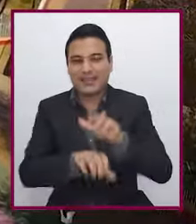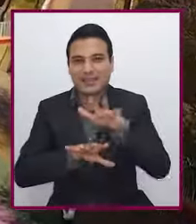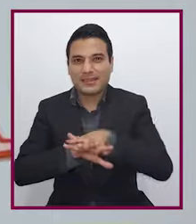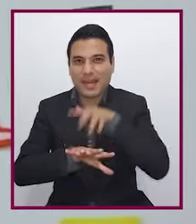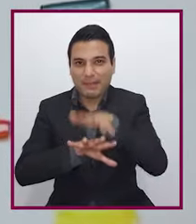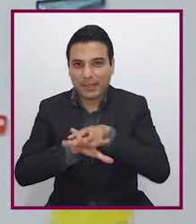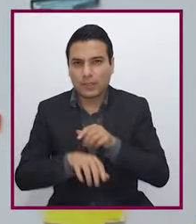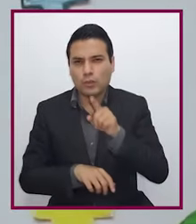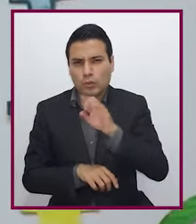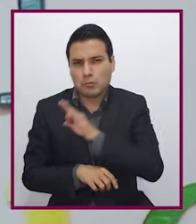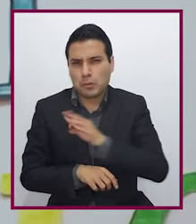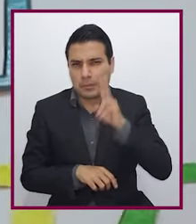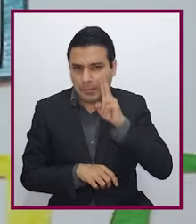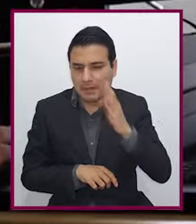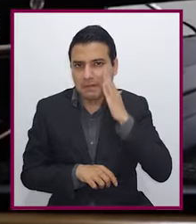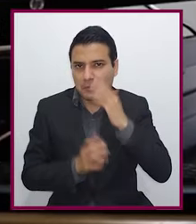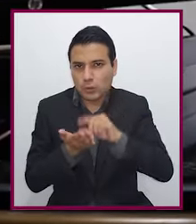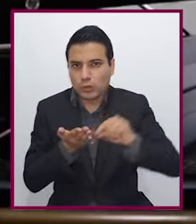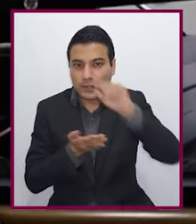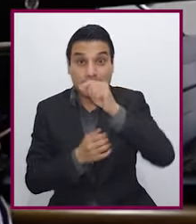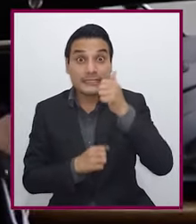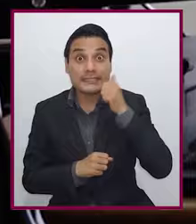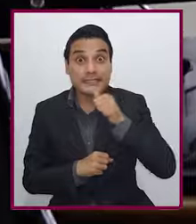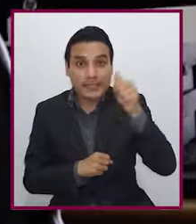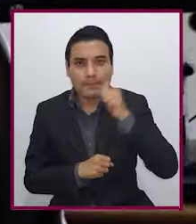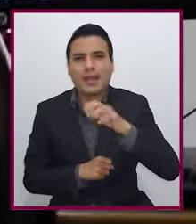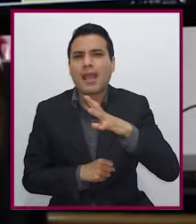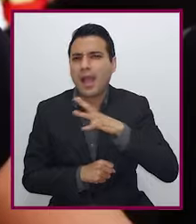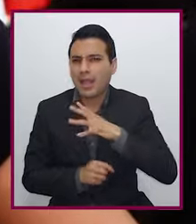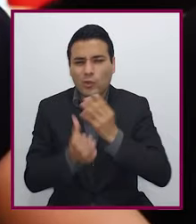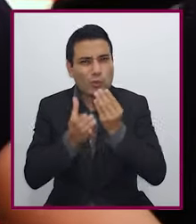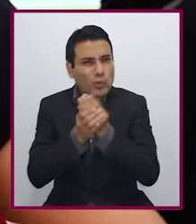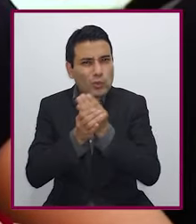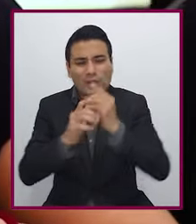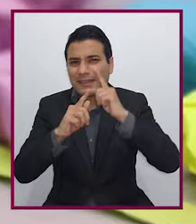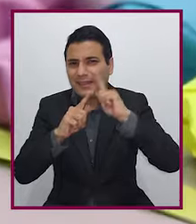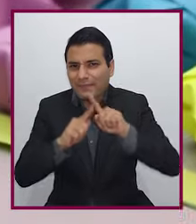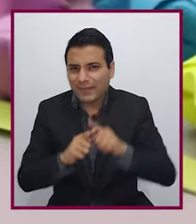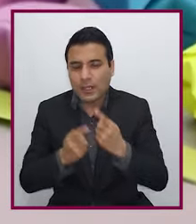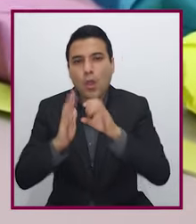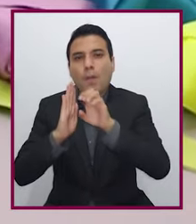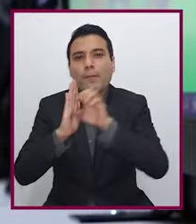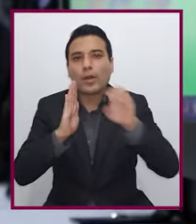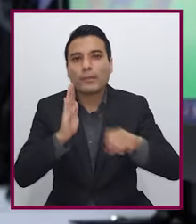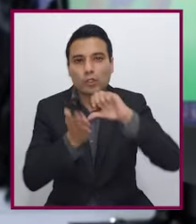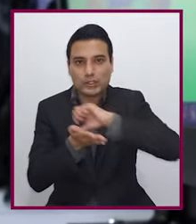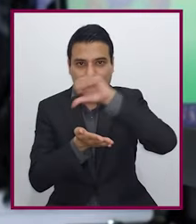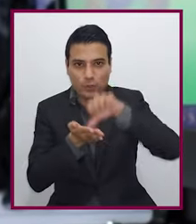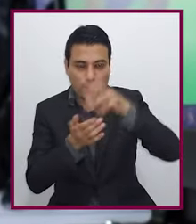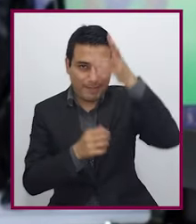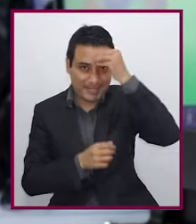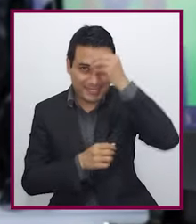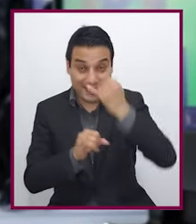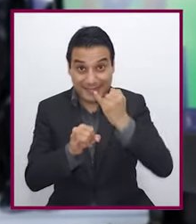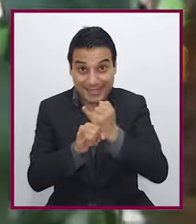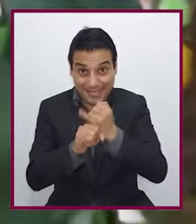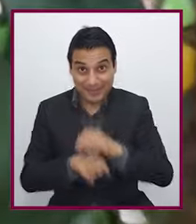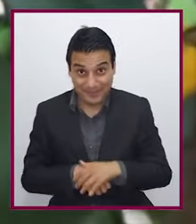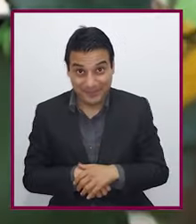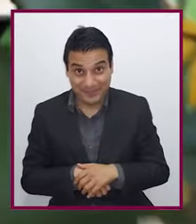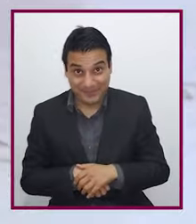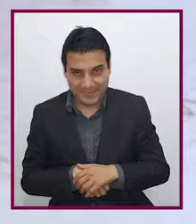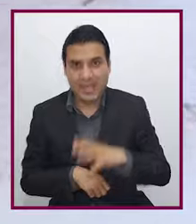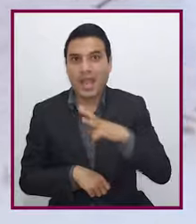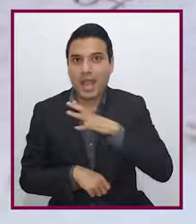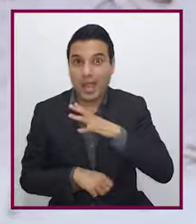alcaldía de Tlalpan. Puedes revisar sus redes sociales, pues constantemente están ofreciendo diversos cursos. Por ejemplo, en el Centro de